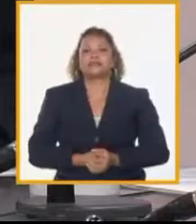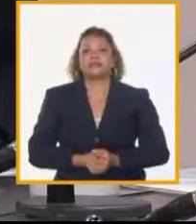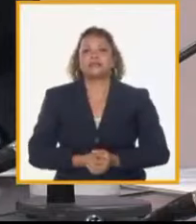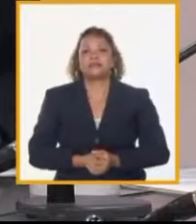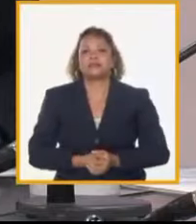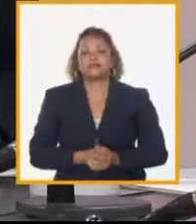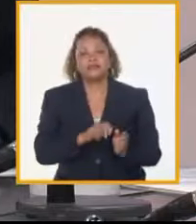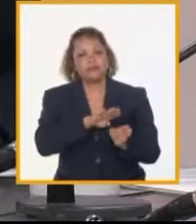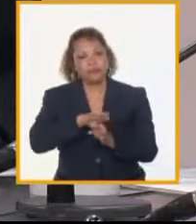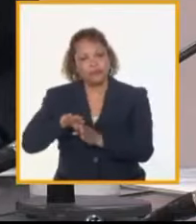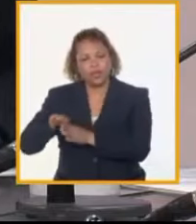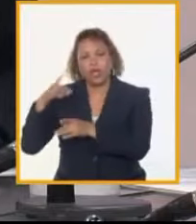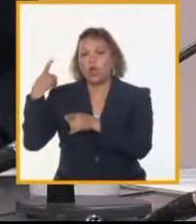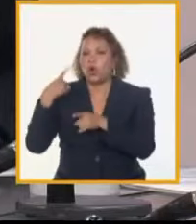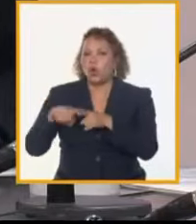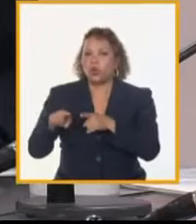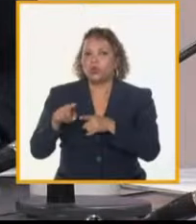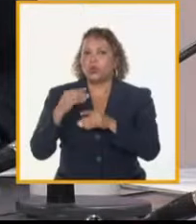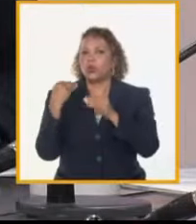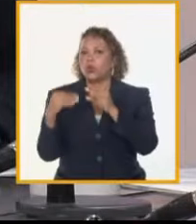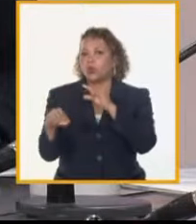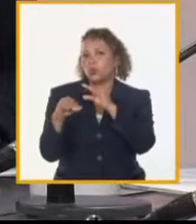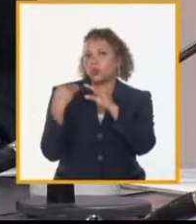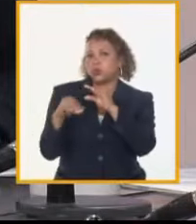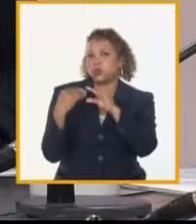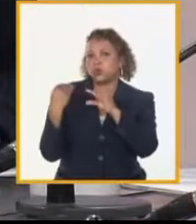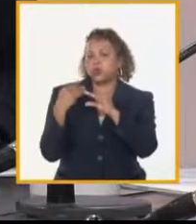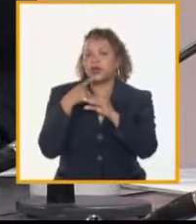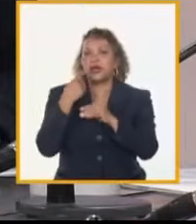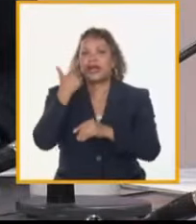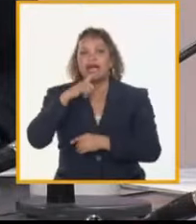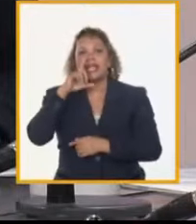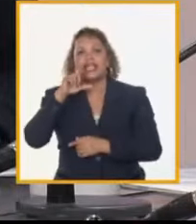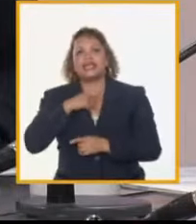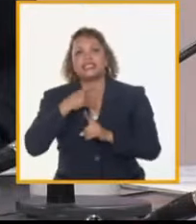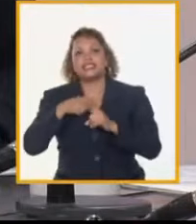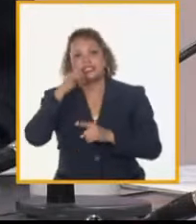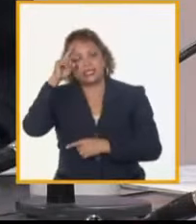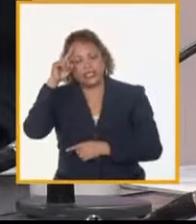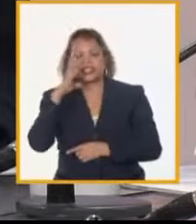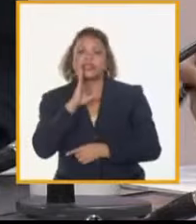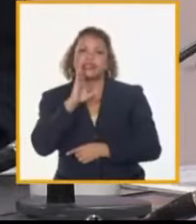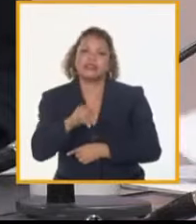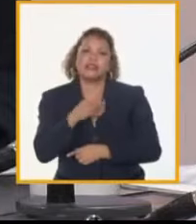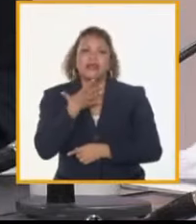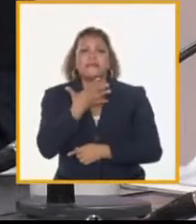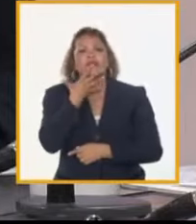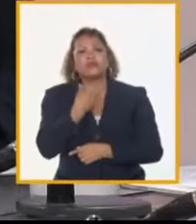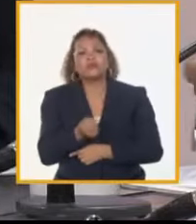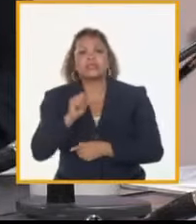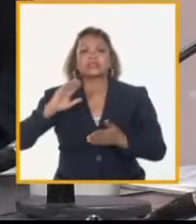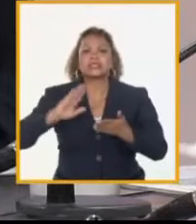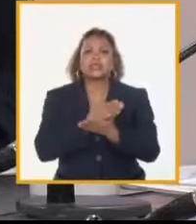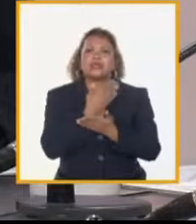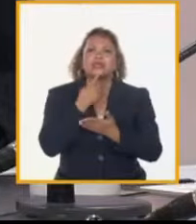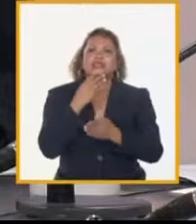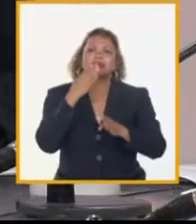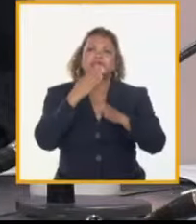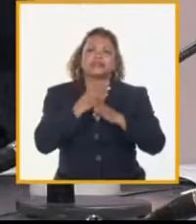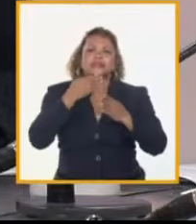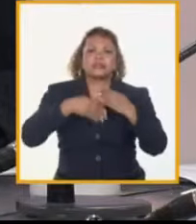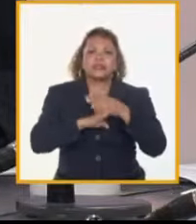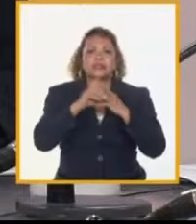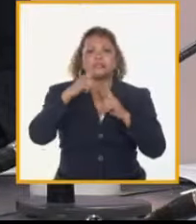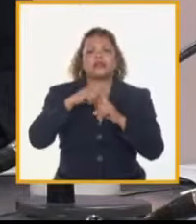tenemos un correo electrónico que nos llegó de Alexis Vélez que dice que me gustaría saber cuándo van a quitar la restricción de no acceso a la terminal de